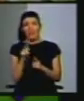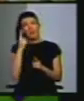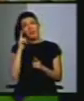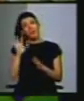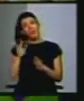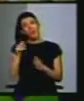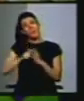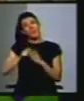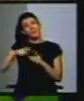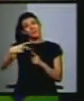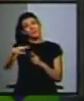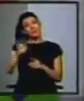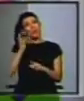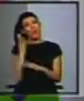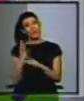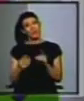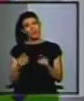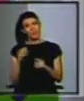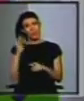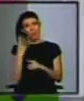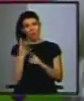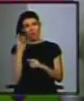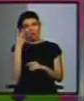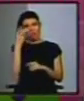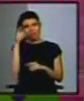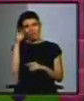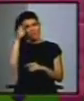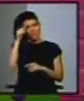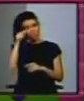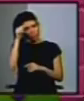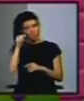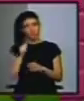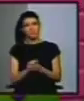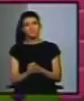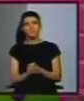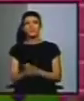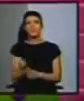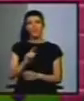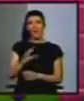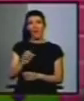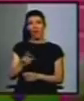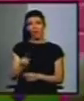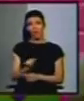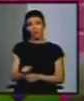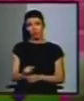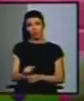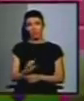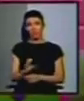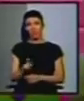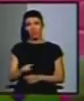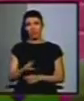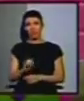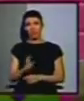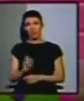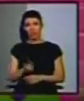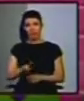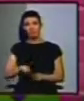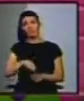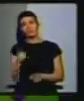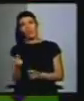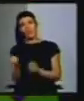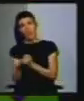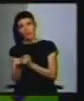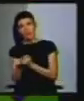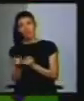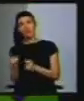hasta una cuarta cirugía de rehabilitación. Carlos Escobar y su amigo fueron detenidos y formalizados, pero solo deberán firmar